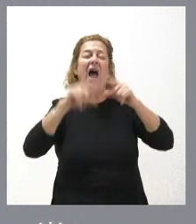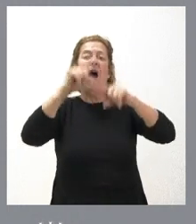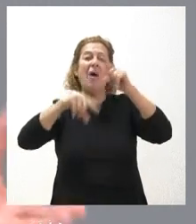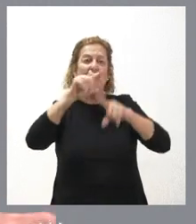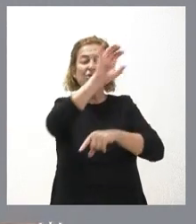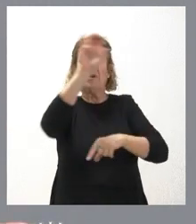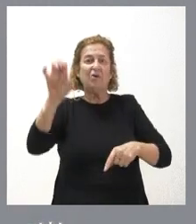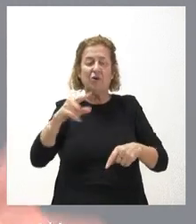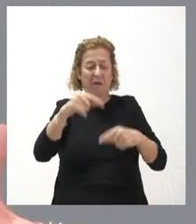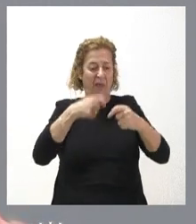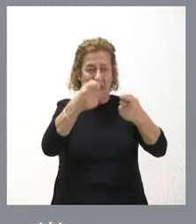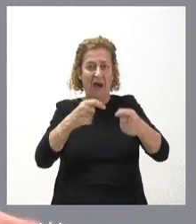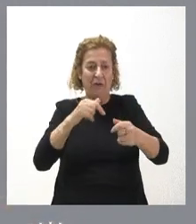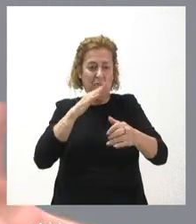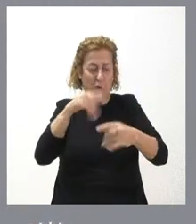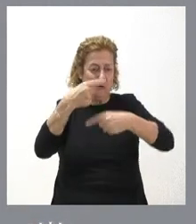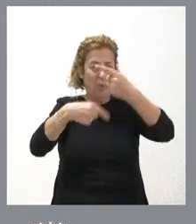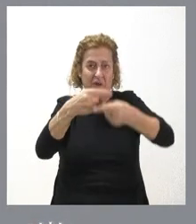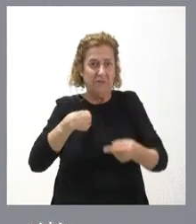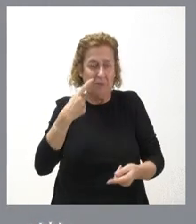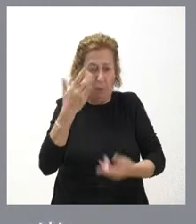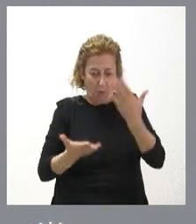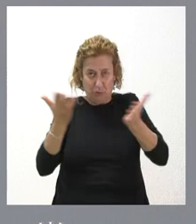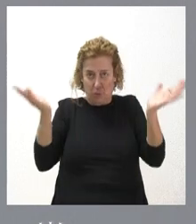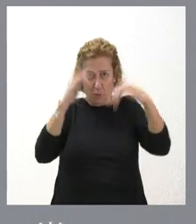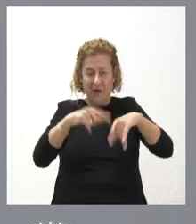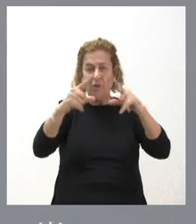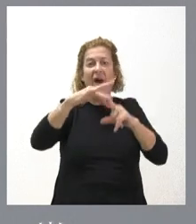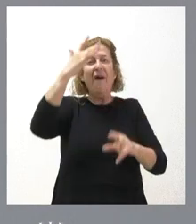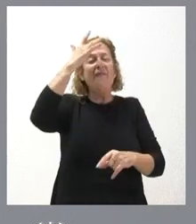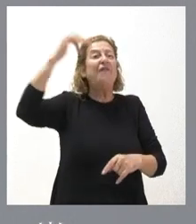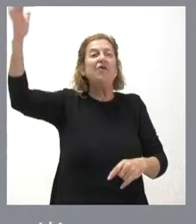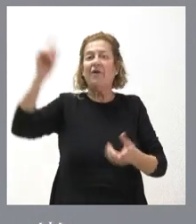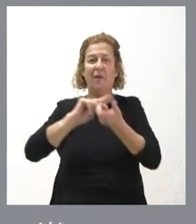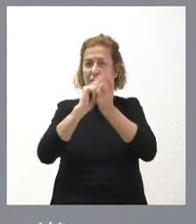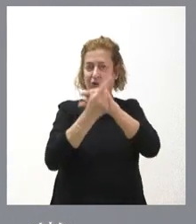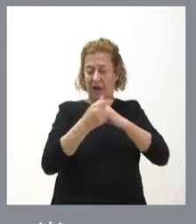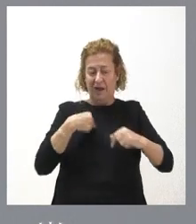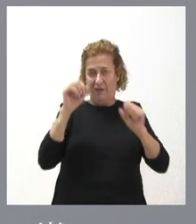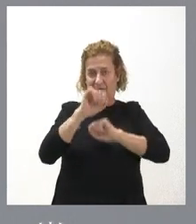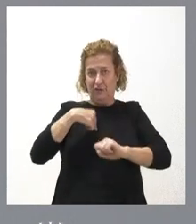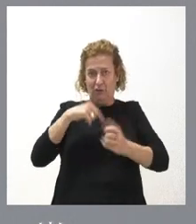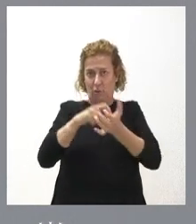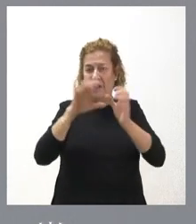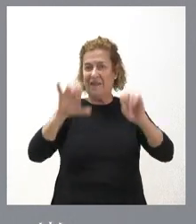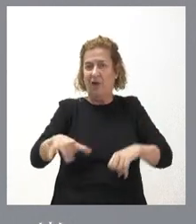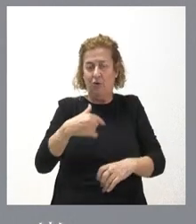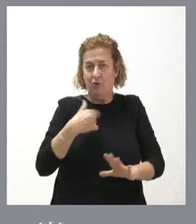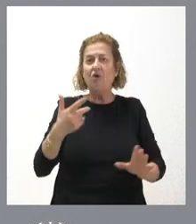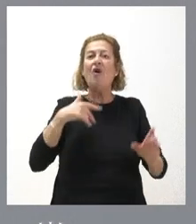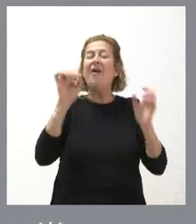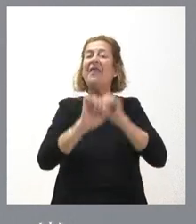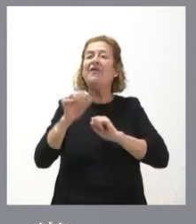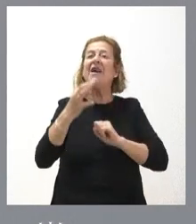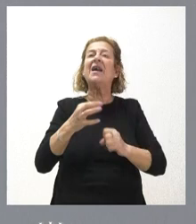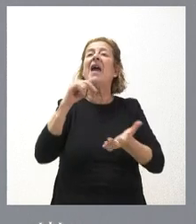consecuencias Me parece muy Injusto porque esto es una filosofía que es muy contraria a lo que defendemos desde la junta de Castilla nosotros defendemos claramente que los impuestos se